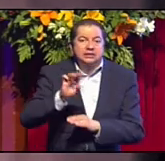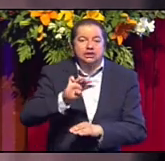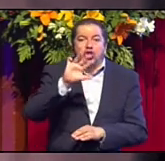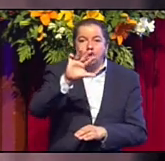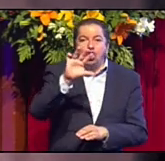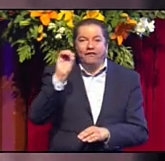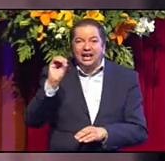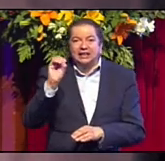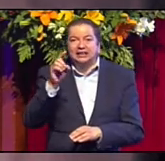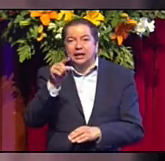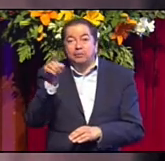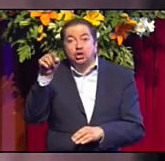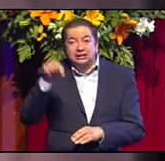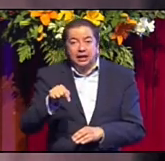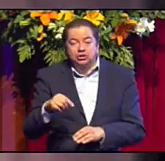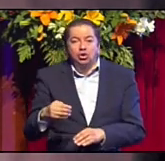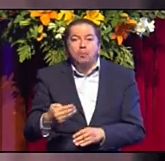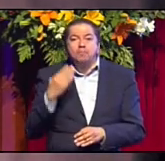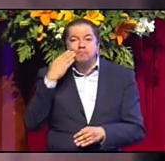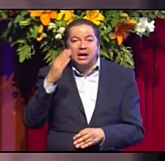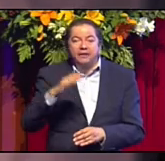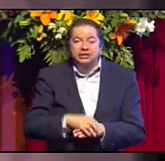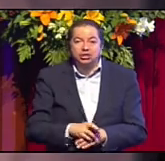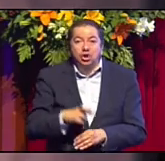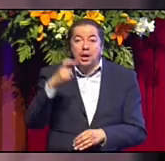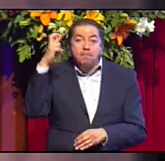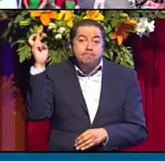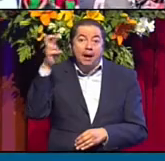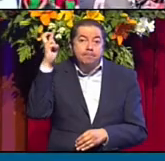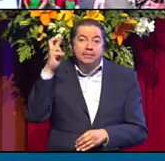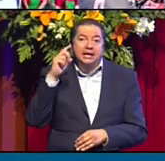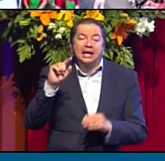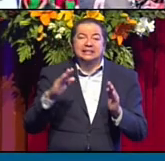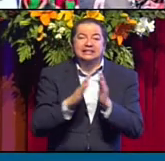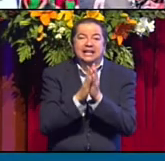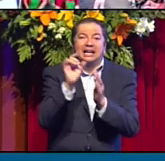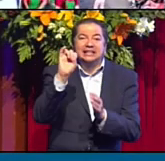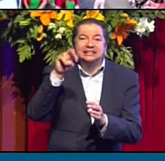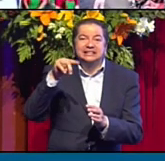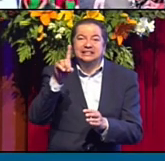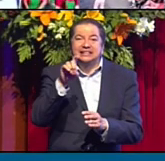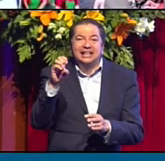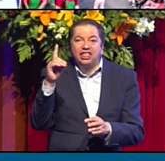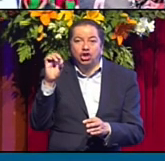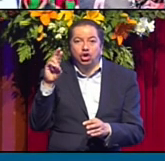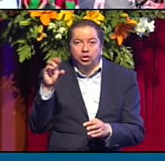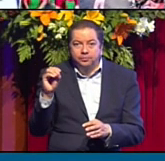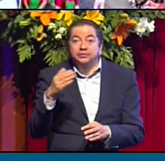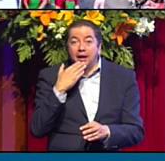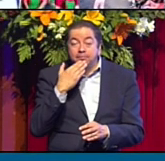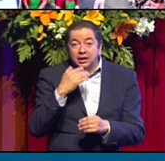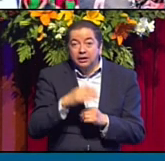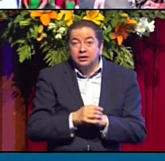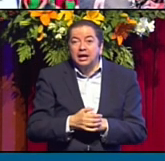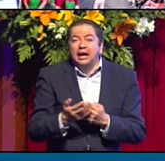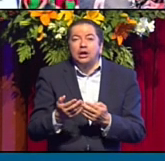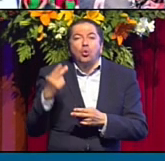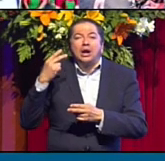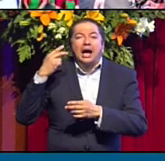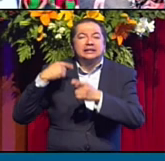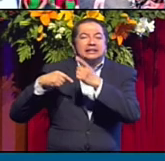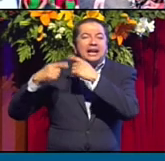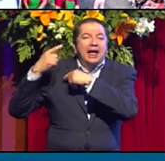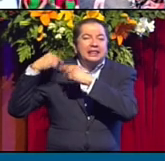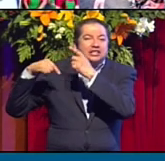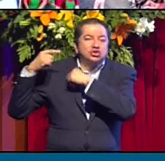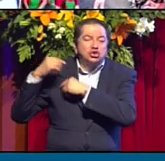de los postulantes salieron beneficiados. La Pampilla de San Isidro, bueno, tiene que ver con una tradición que en ese